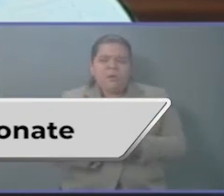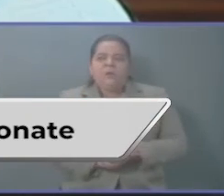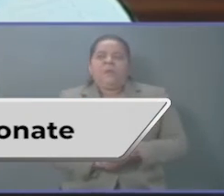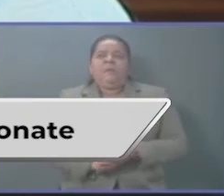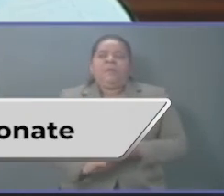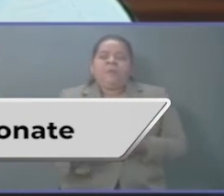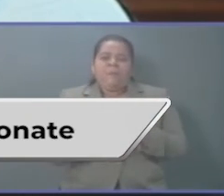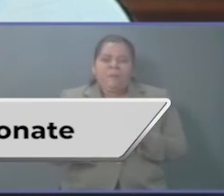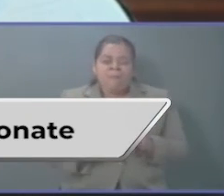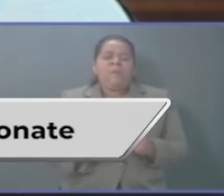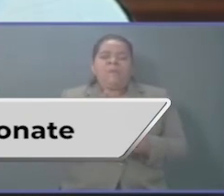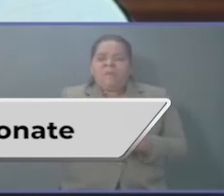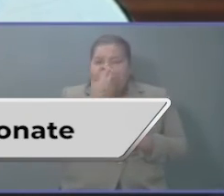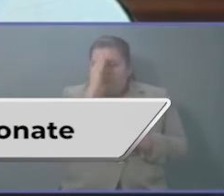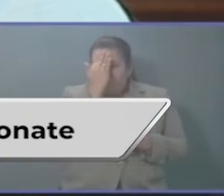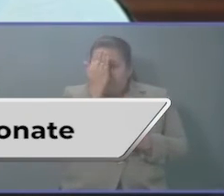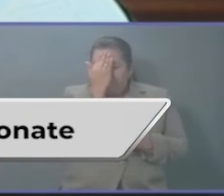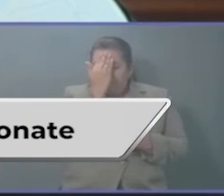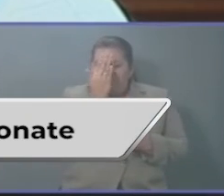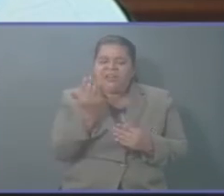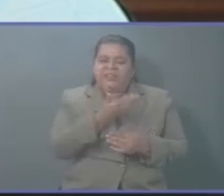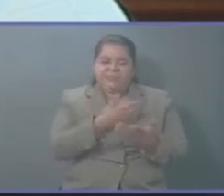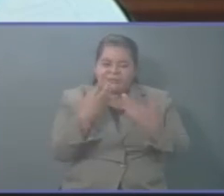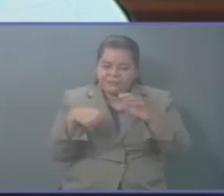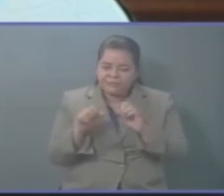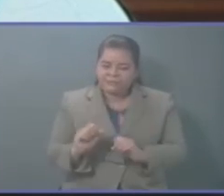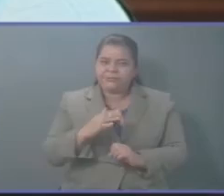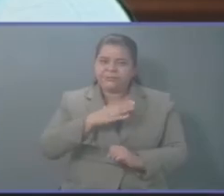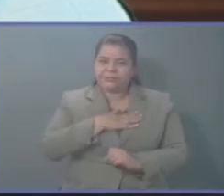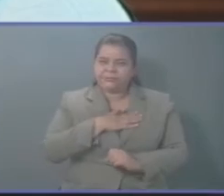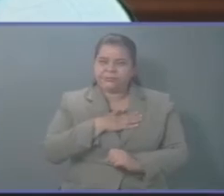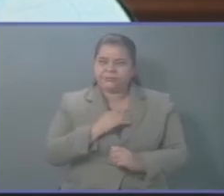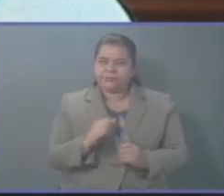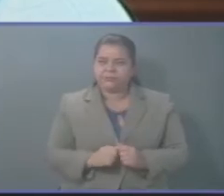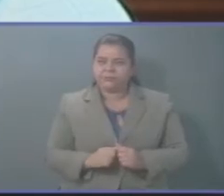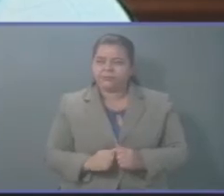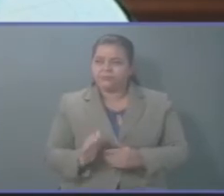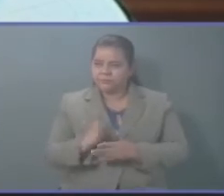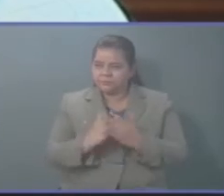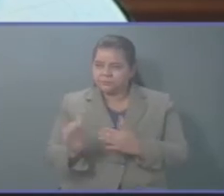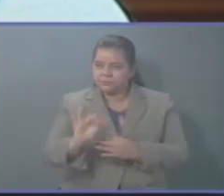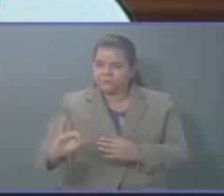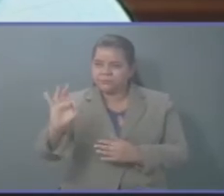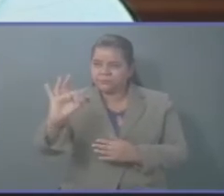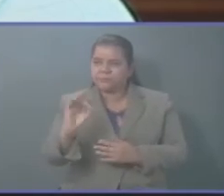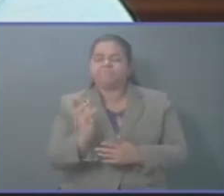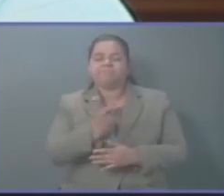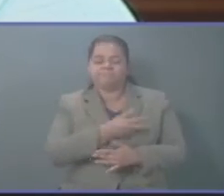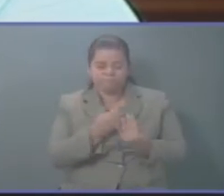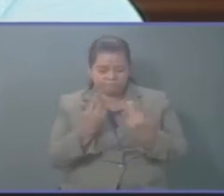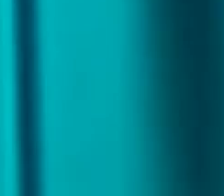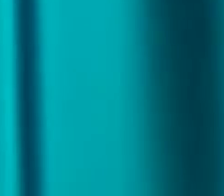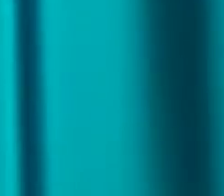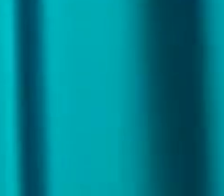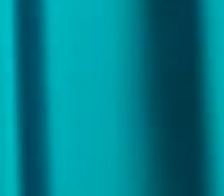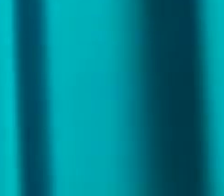Y sabiendo de que podríamos obtener de ahí algo para mejorarla, por eso estamos haciendo esta